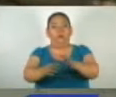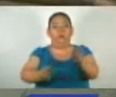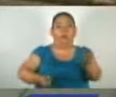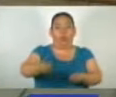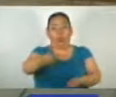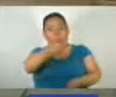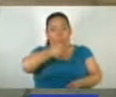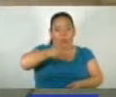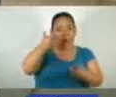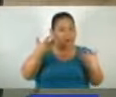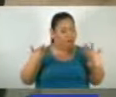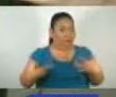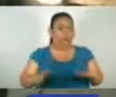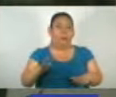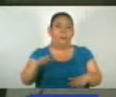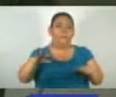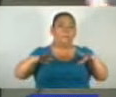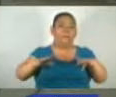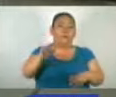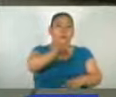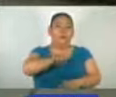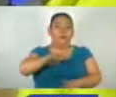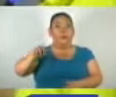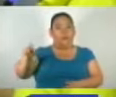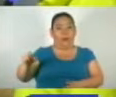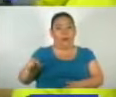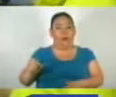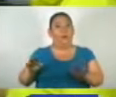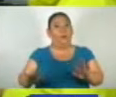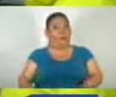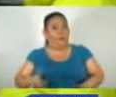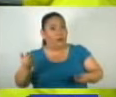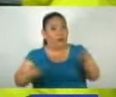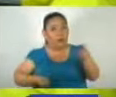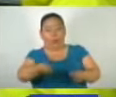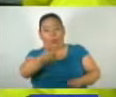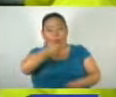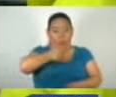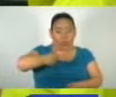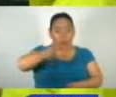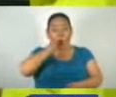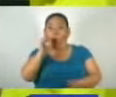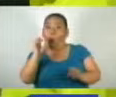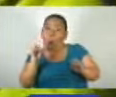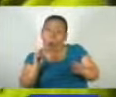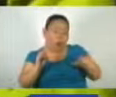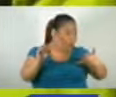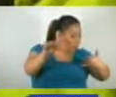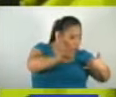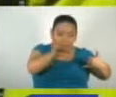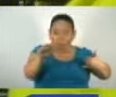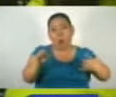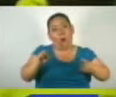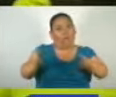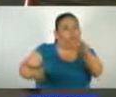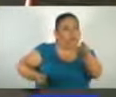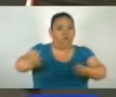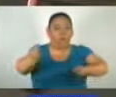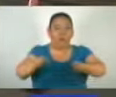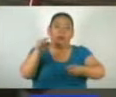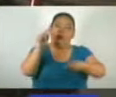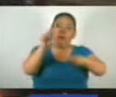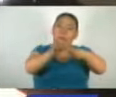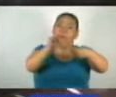ebriedad durante el plan de vacaciones. Conducir bajo los efectos del alcohol, la distracción al volante y la excesiva velocidad siguen siendo